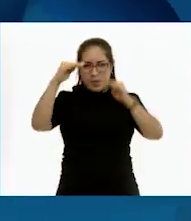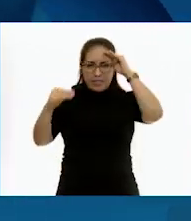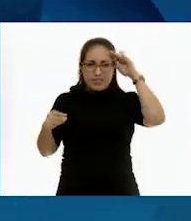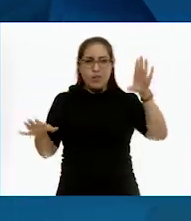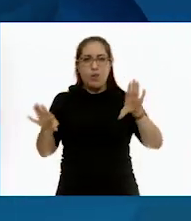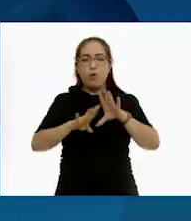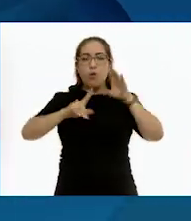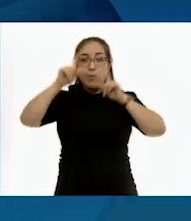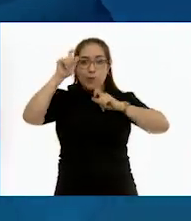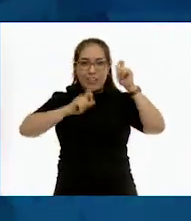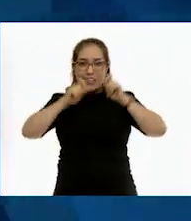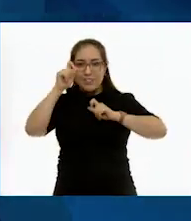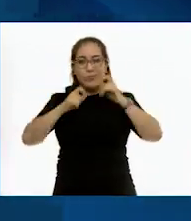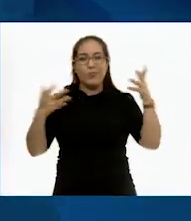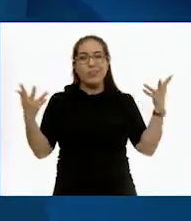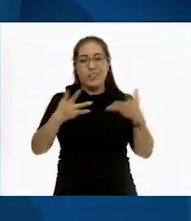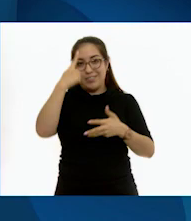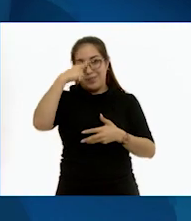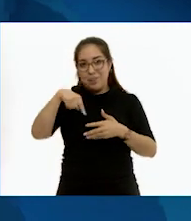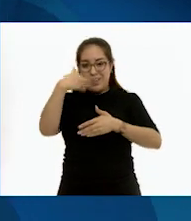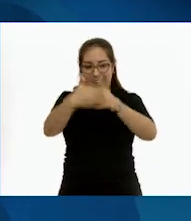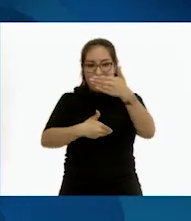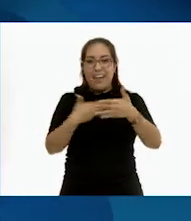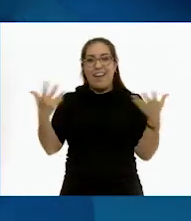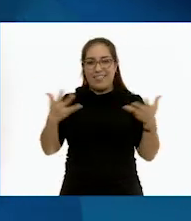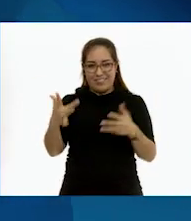adecuados para expresar lo que pasa y lo que sientes.